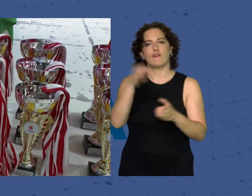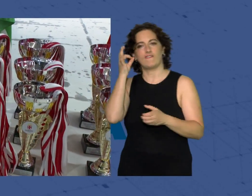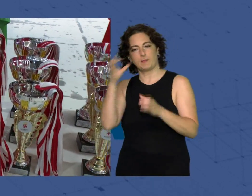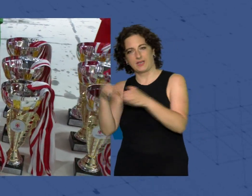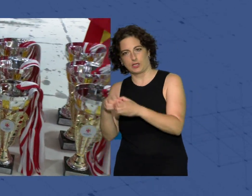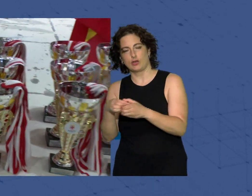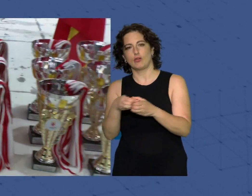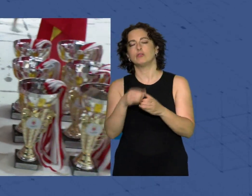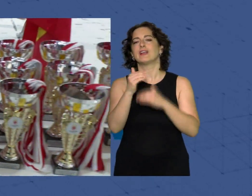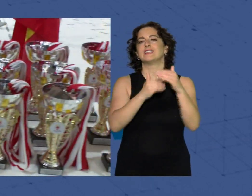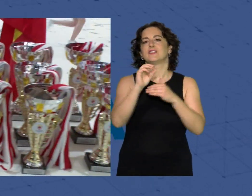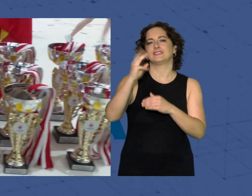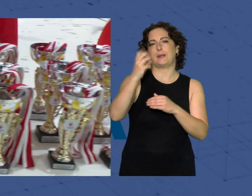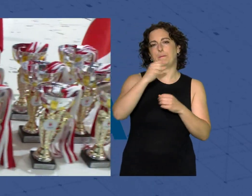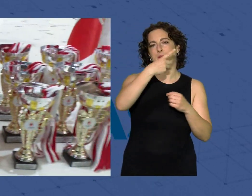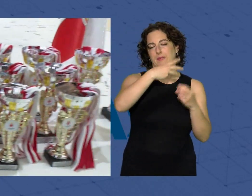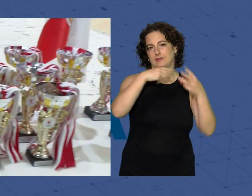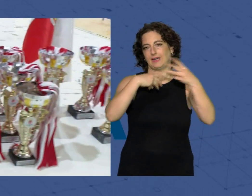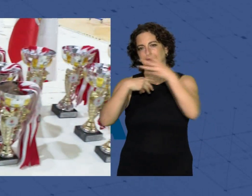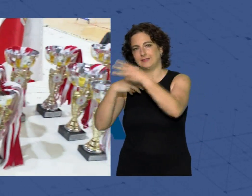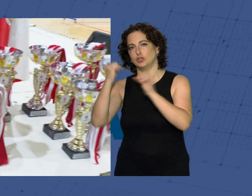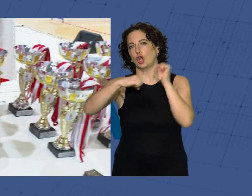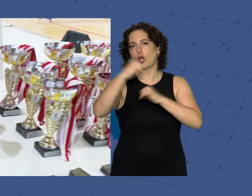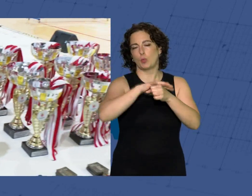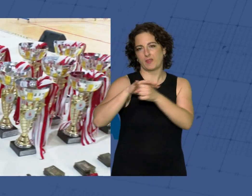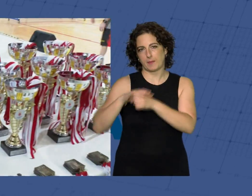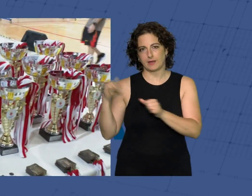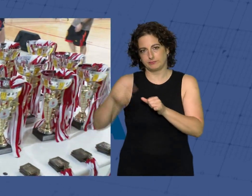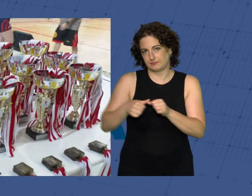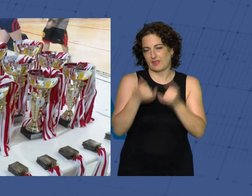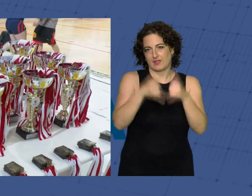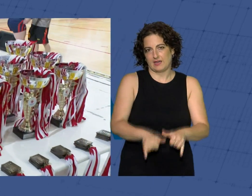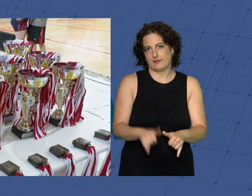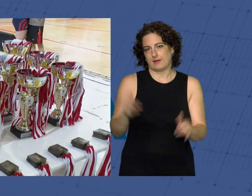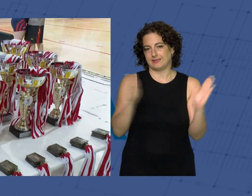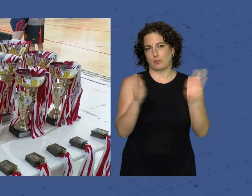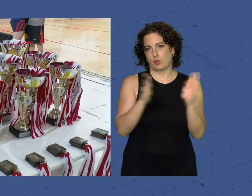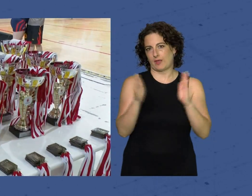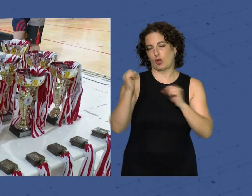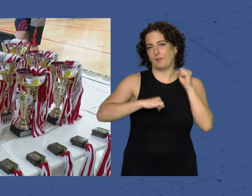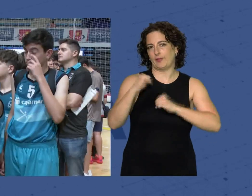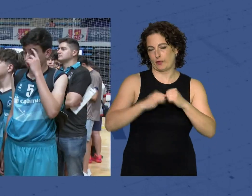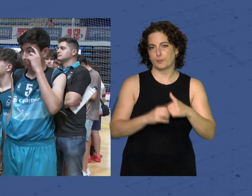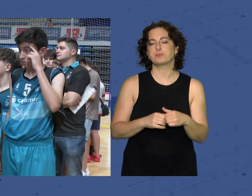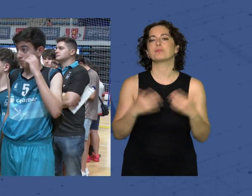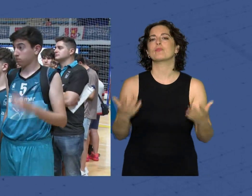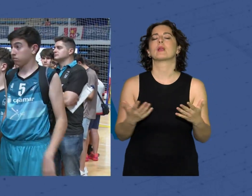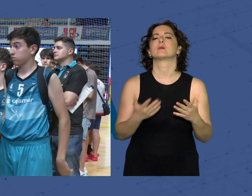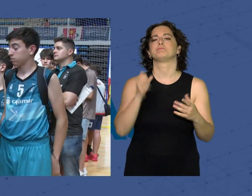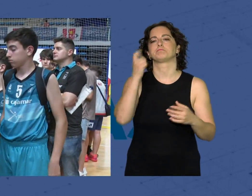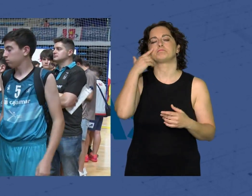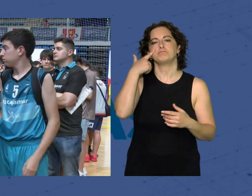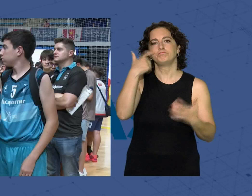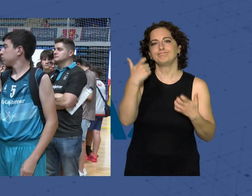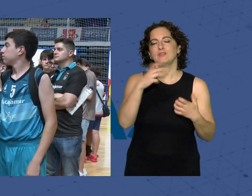entre los tres primeros de cada uno de los torneos municipales celebrados durante la temporada de competición donde se resaltan los